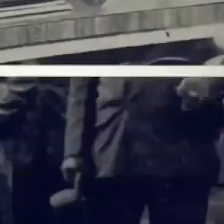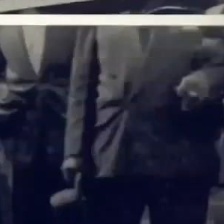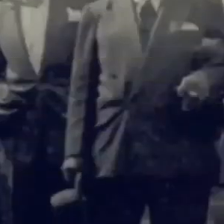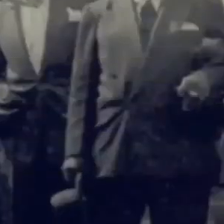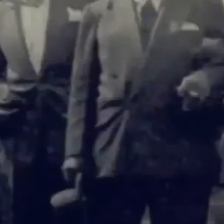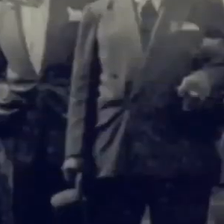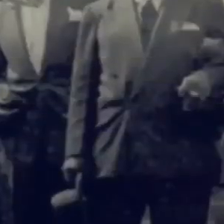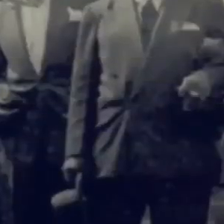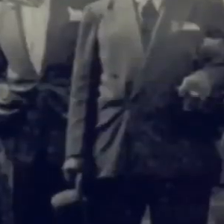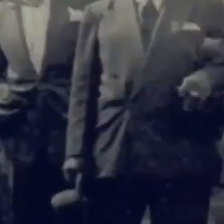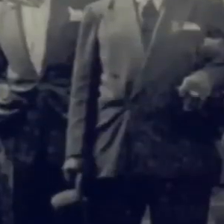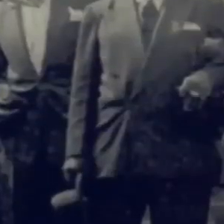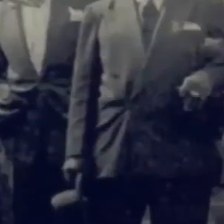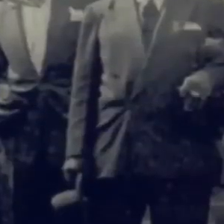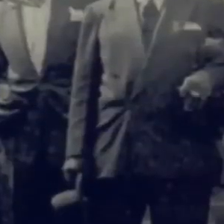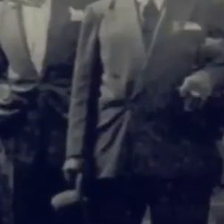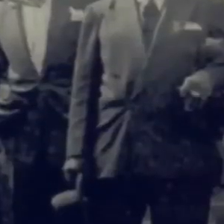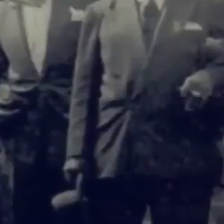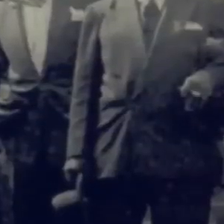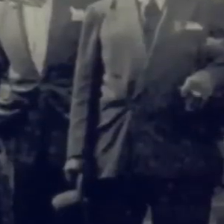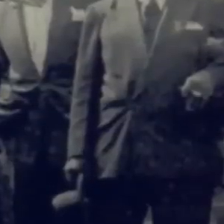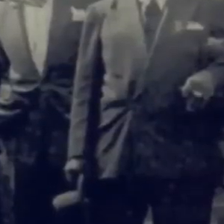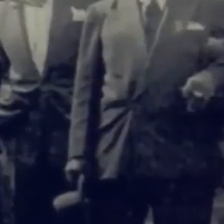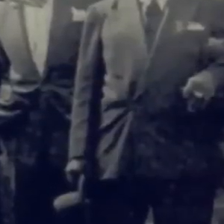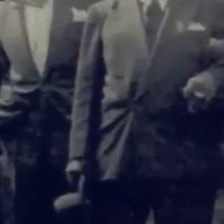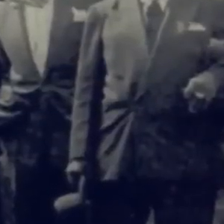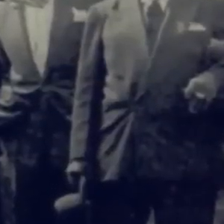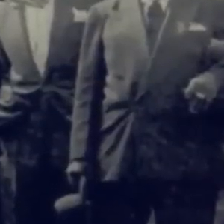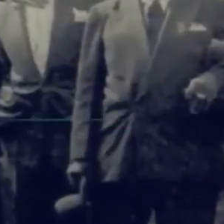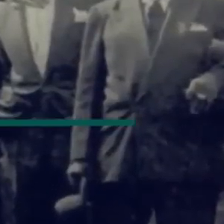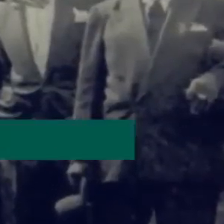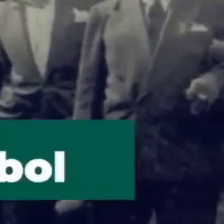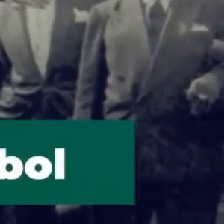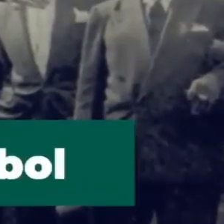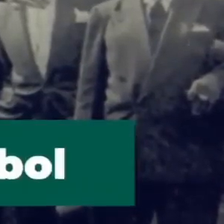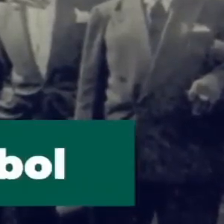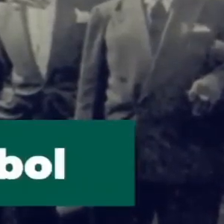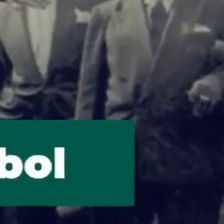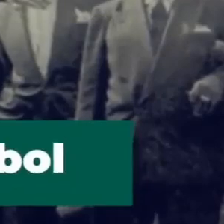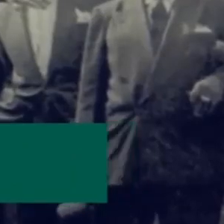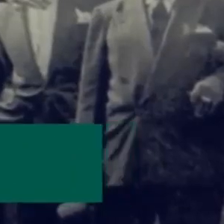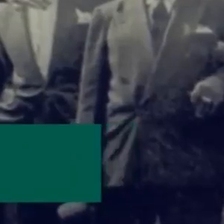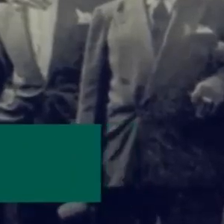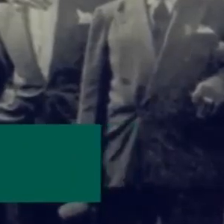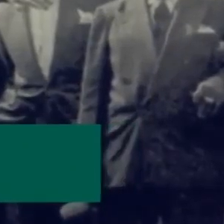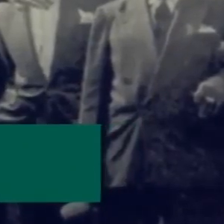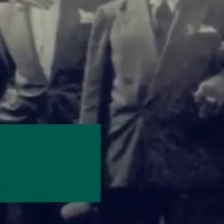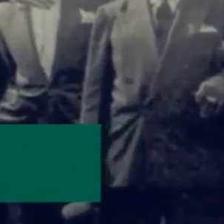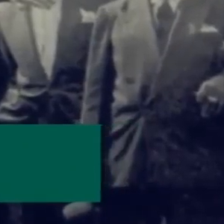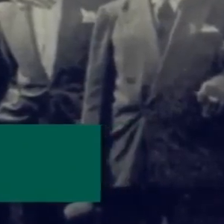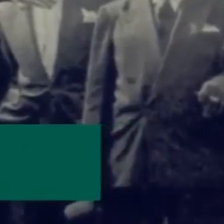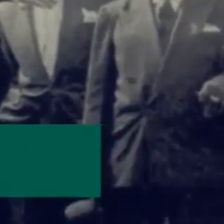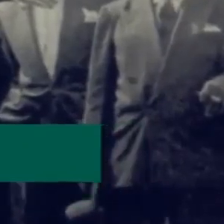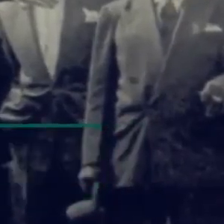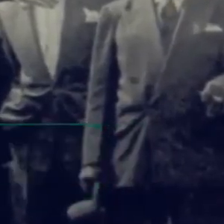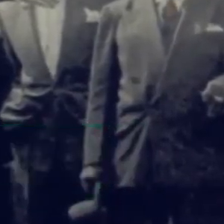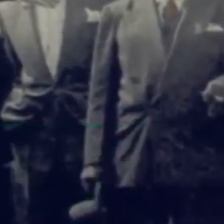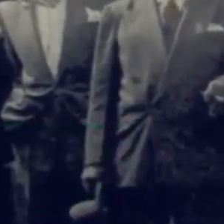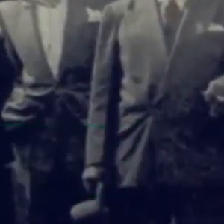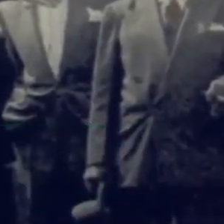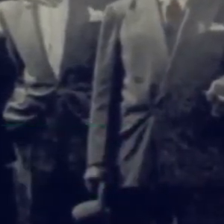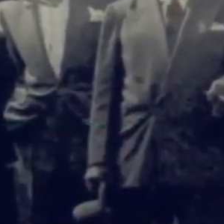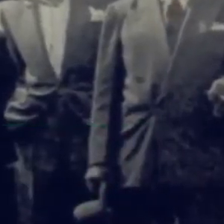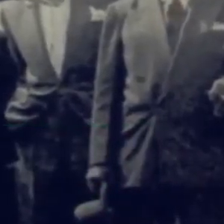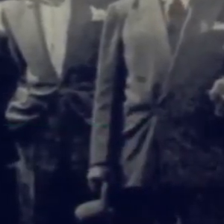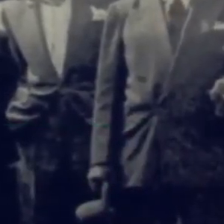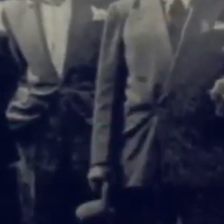Ruiz Cortines lanza la primera pelota en el coloso de la colonia Narvarte, del Parque de Béisbol del Seguro Social. El primer partido fue entre los Diablos